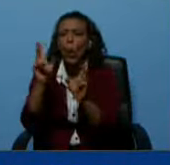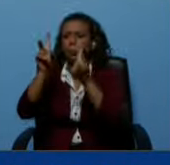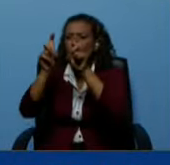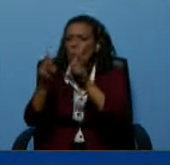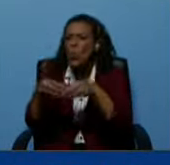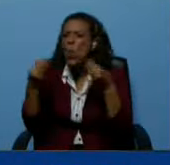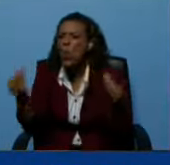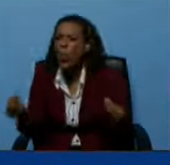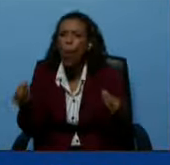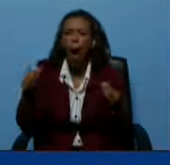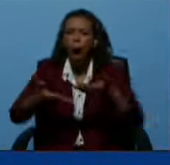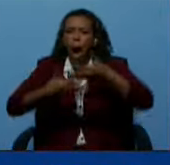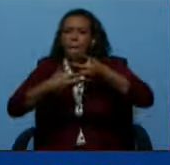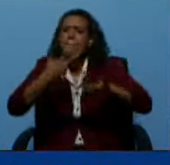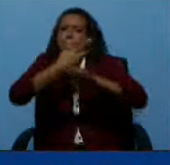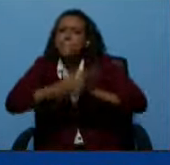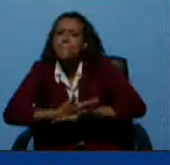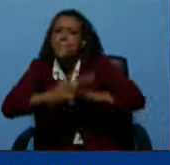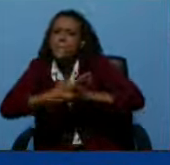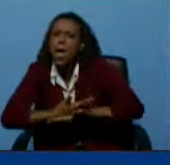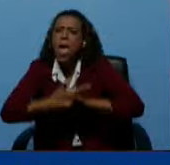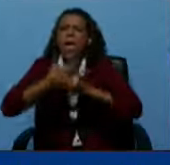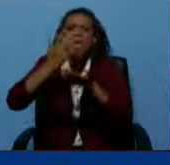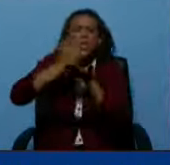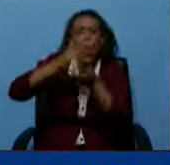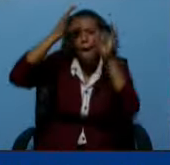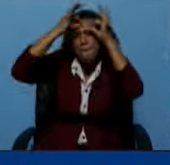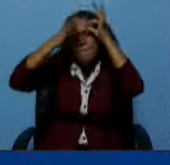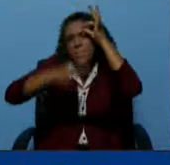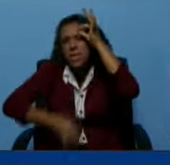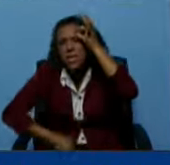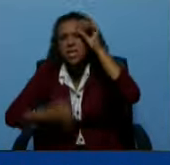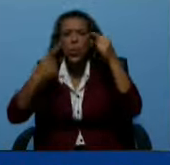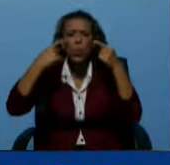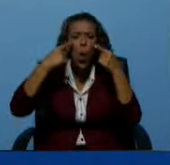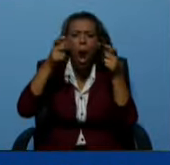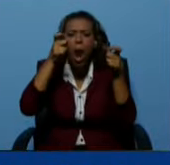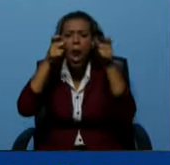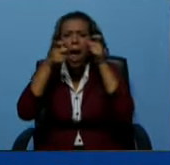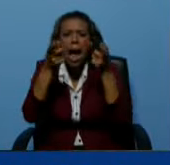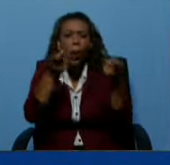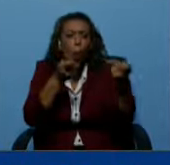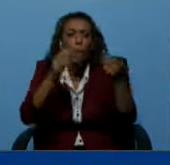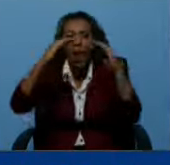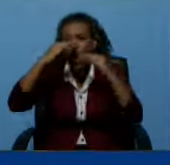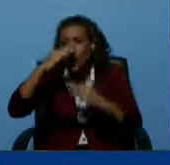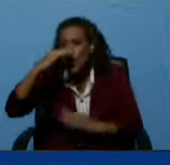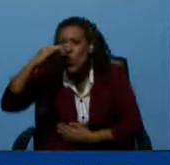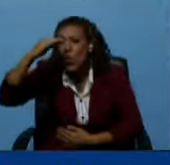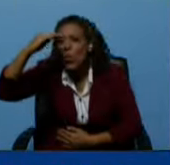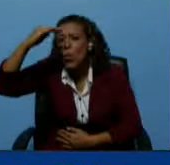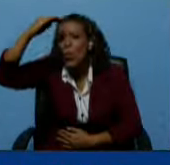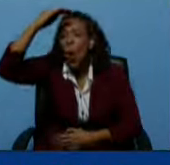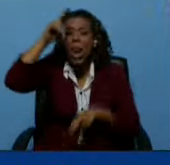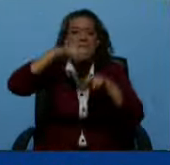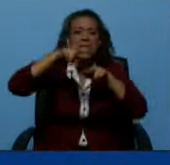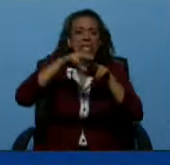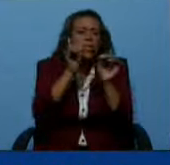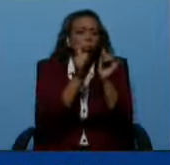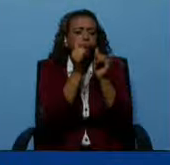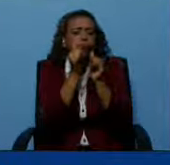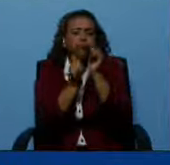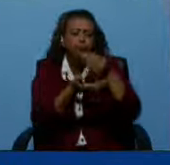consulta de triaje para tener el seguimiento del crecimiento de nuestros niños